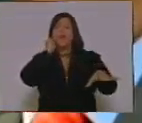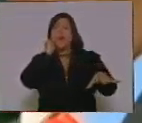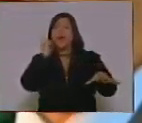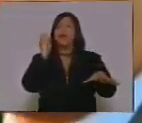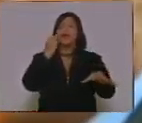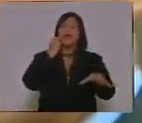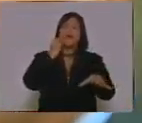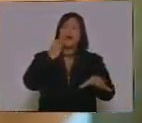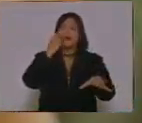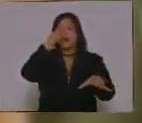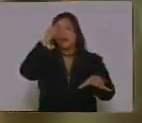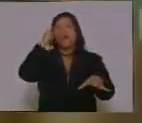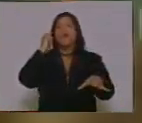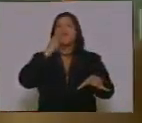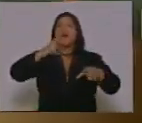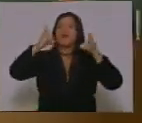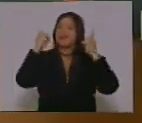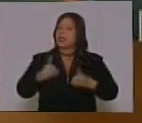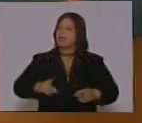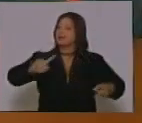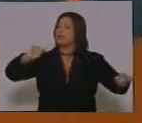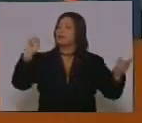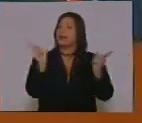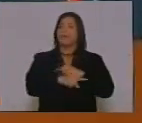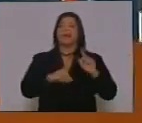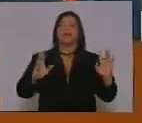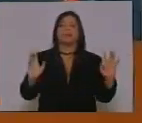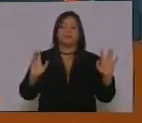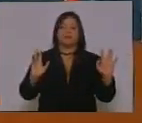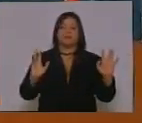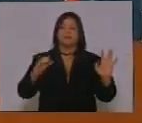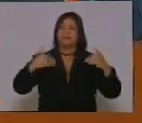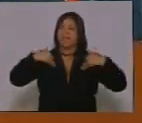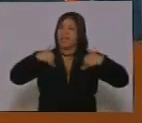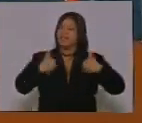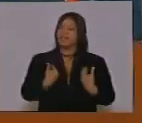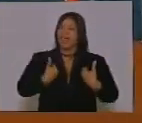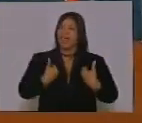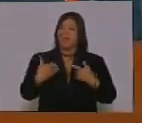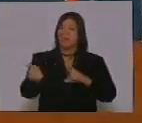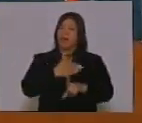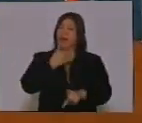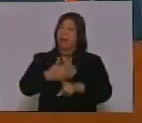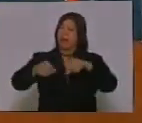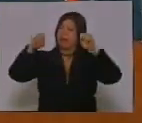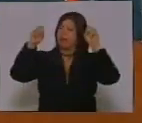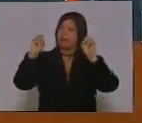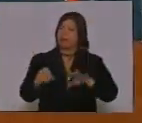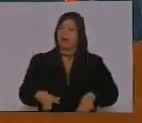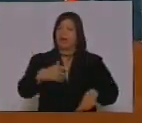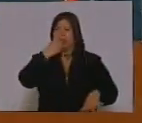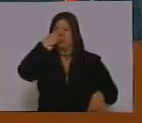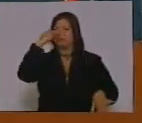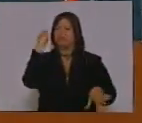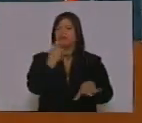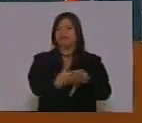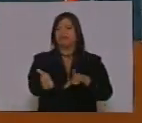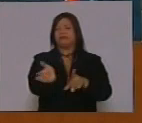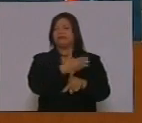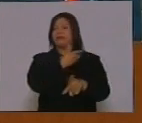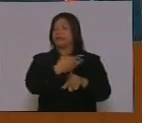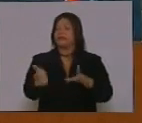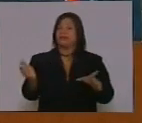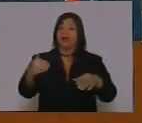de un pueblo que decidió cambiar, que está cansada de los años de abandono, de desidia,